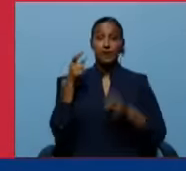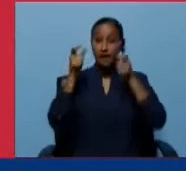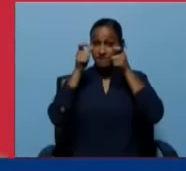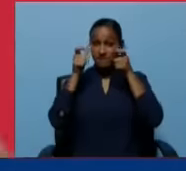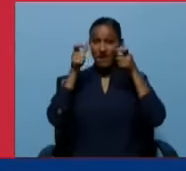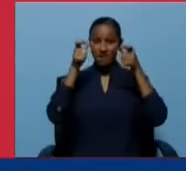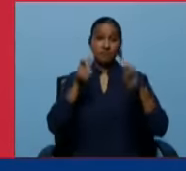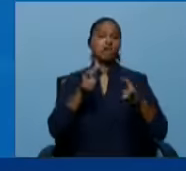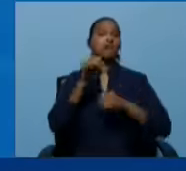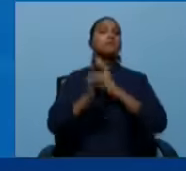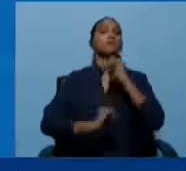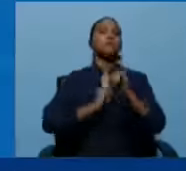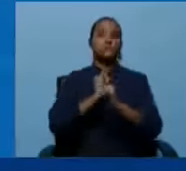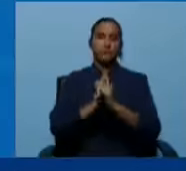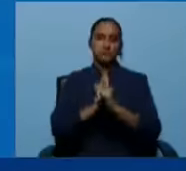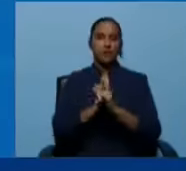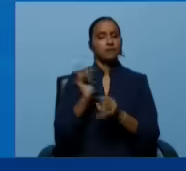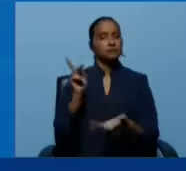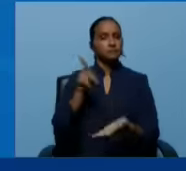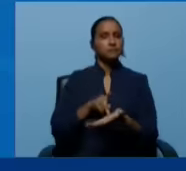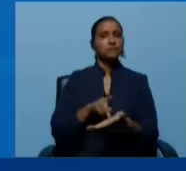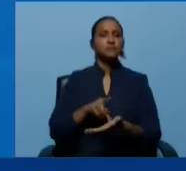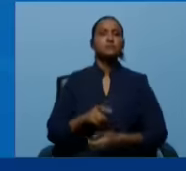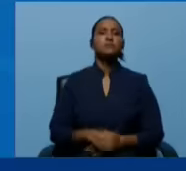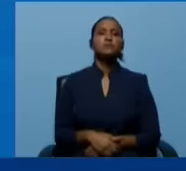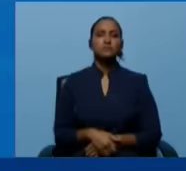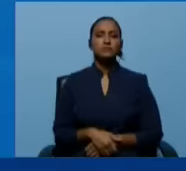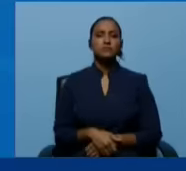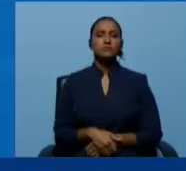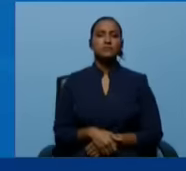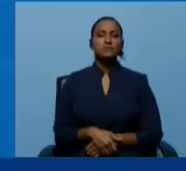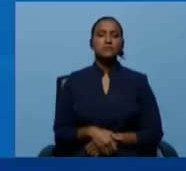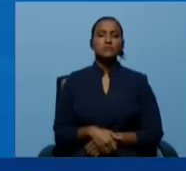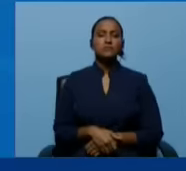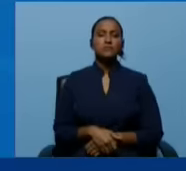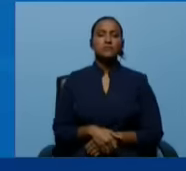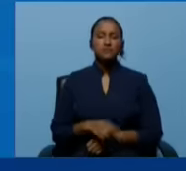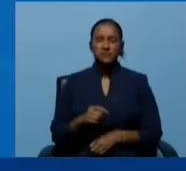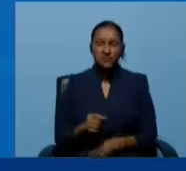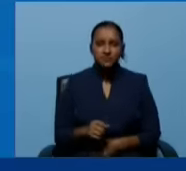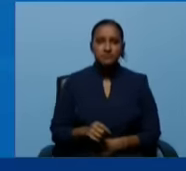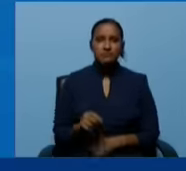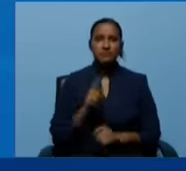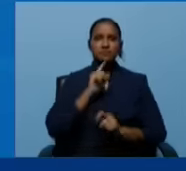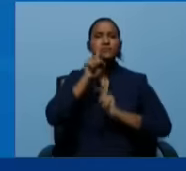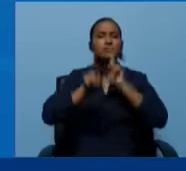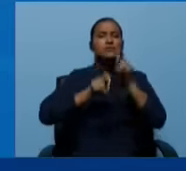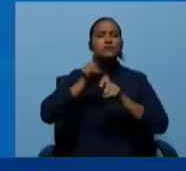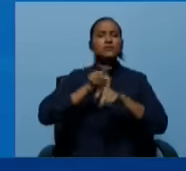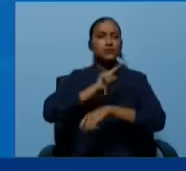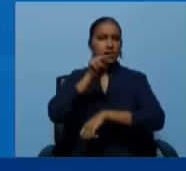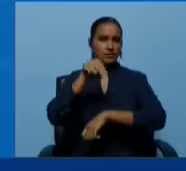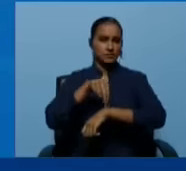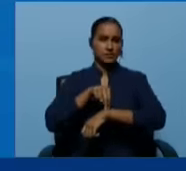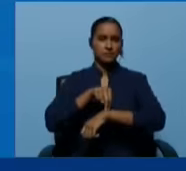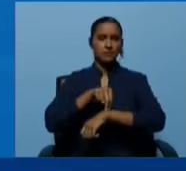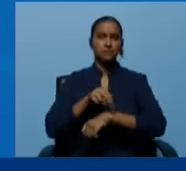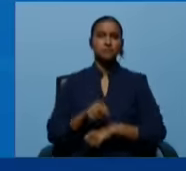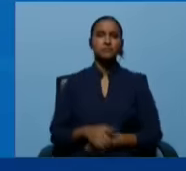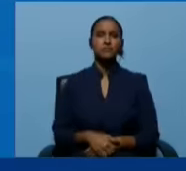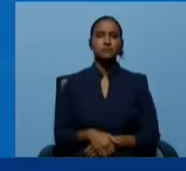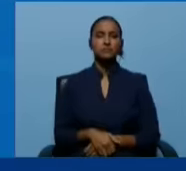hermosos veedores, para esta consulta. Si contáramos, podríamos llegar entonces a 33.